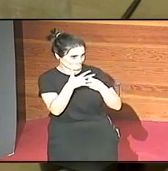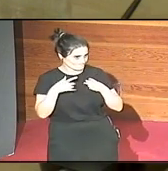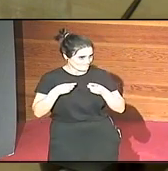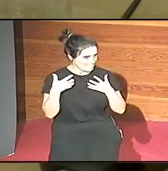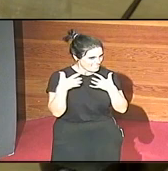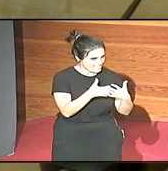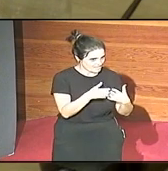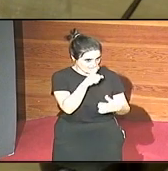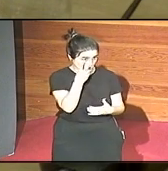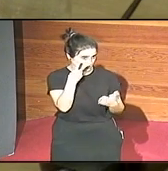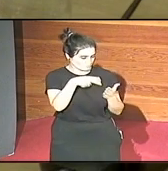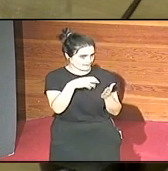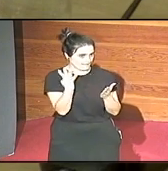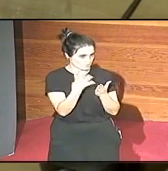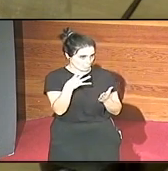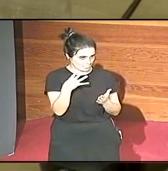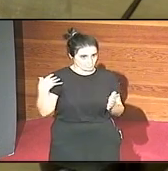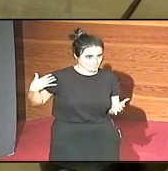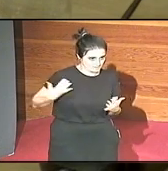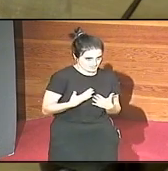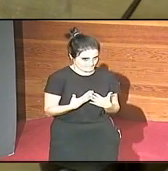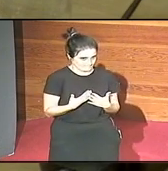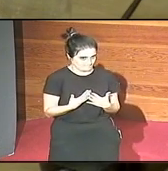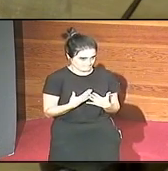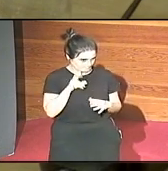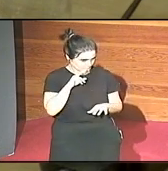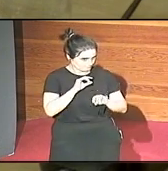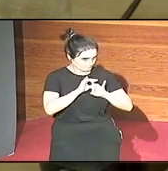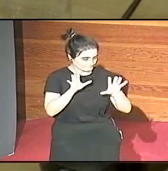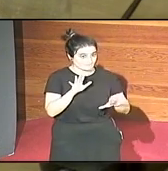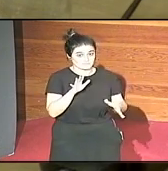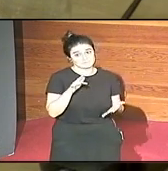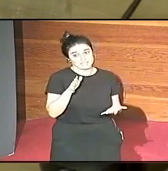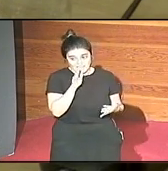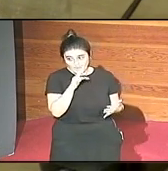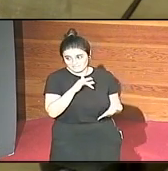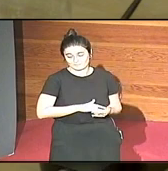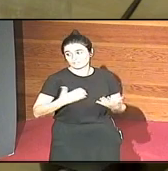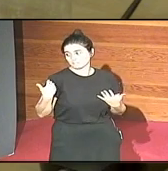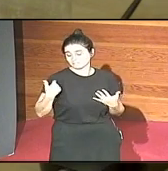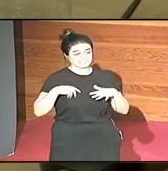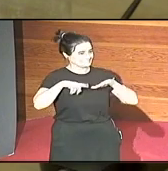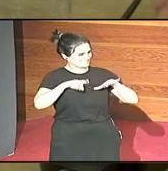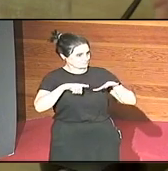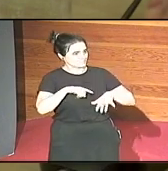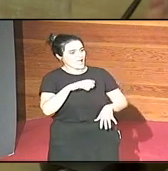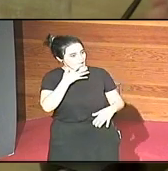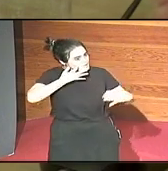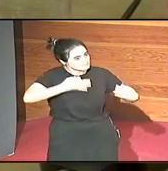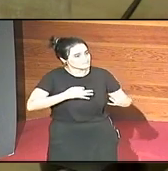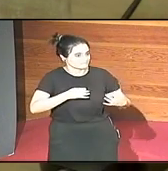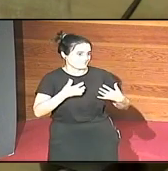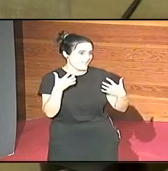Eso, eso es evidente. Lo que pasa es que ahora estamos desde hace 6 meses en una guerra abierta de gran